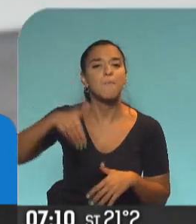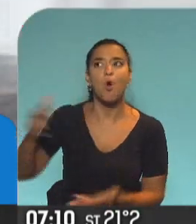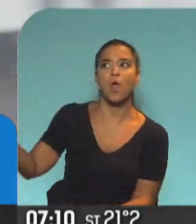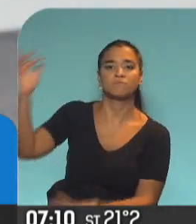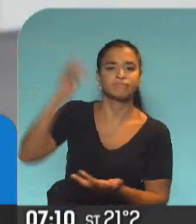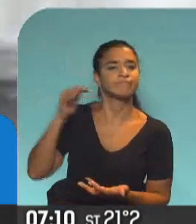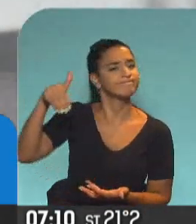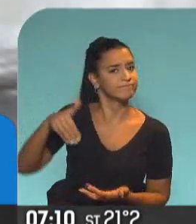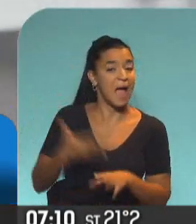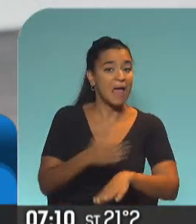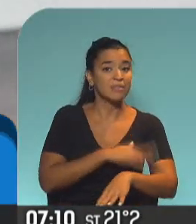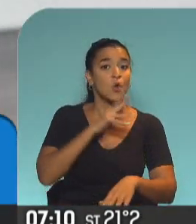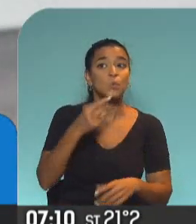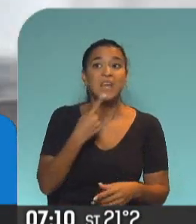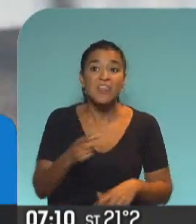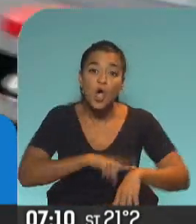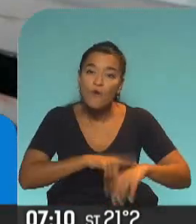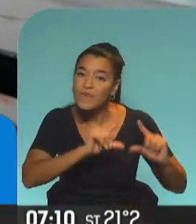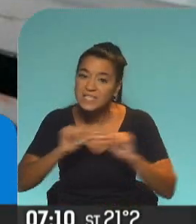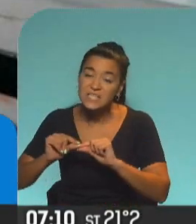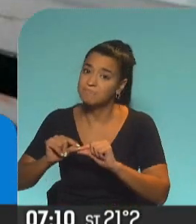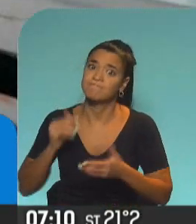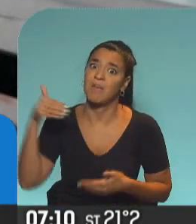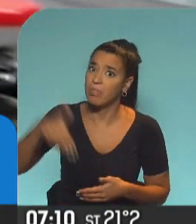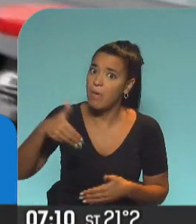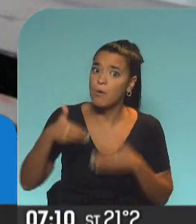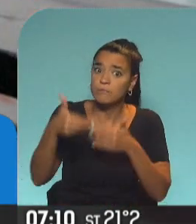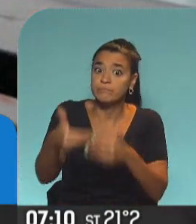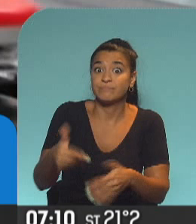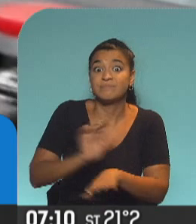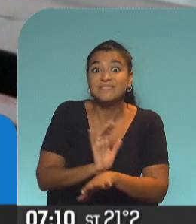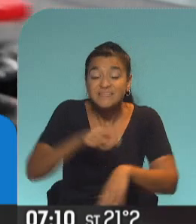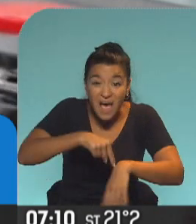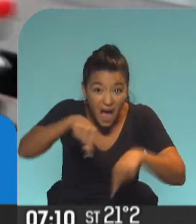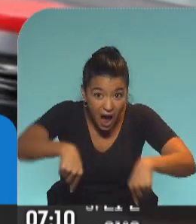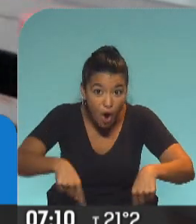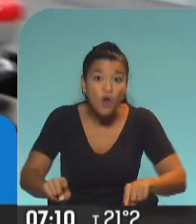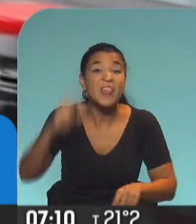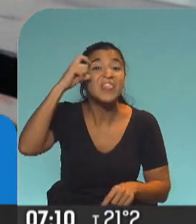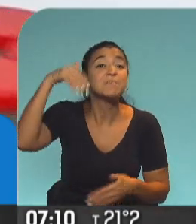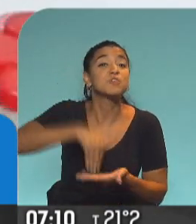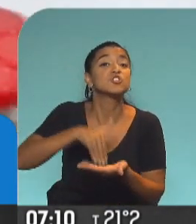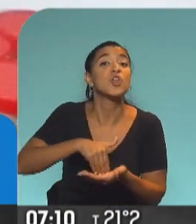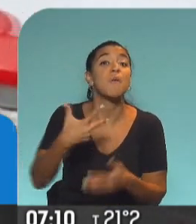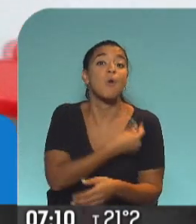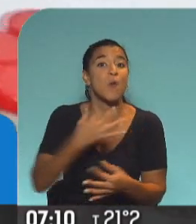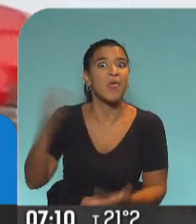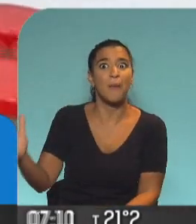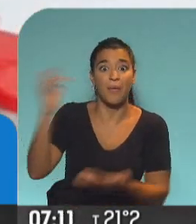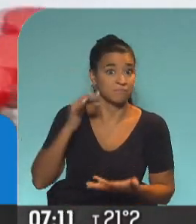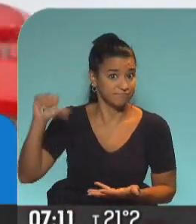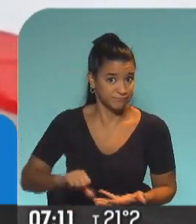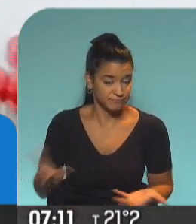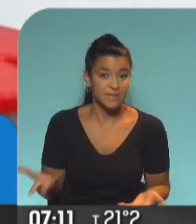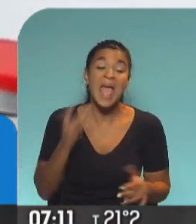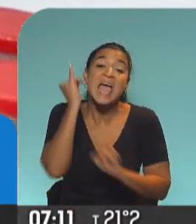previsiones que había hecho Rusia, que a esta altura debería haber entregado 10 millones de vacunas. La explicación que nos